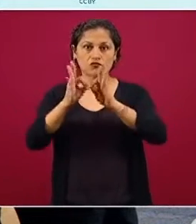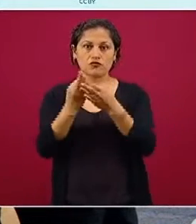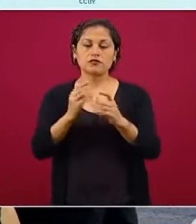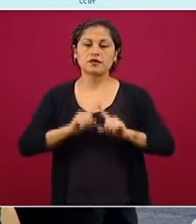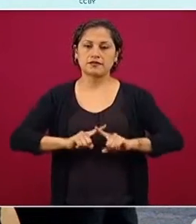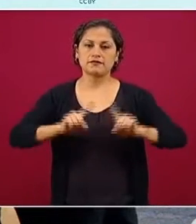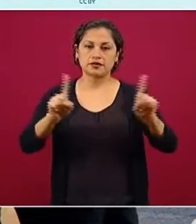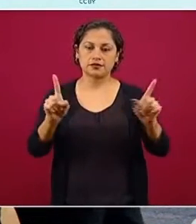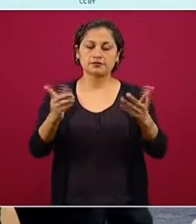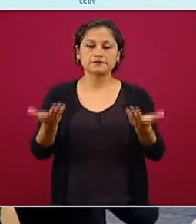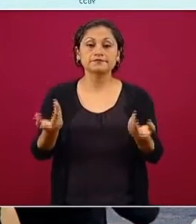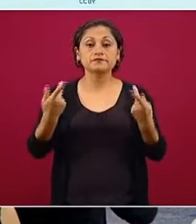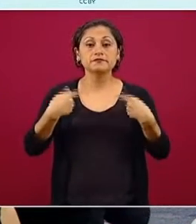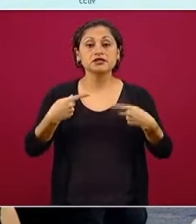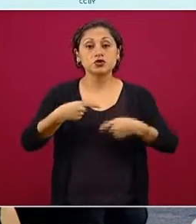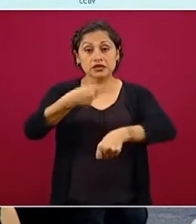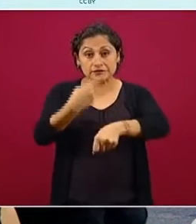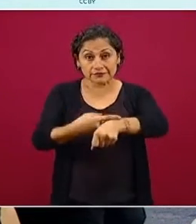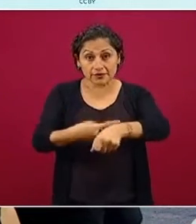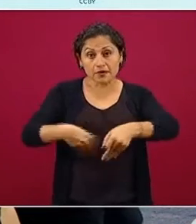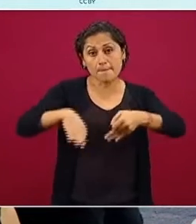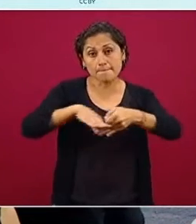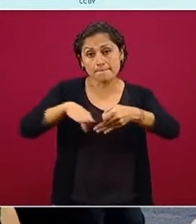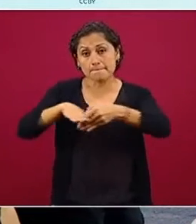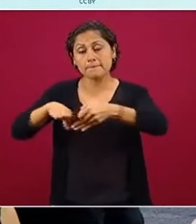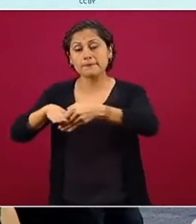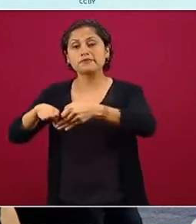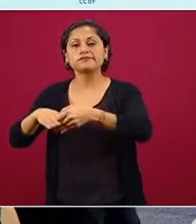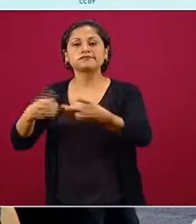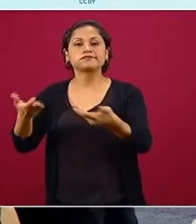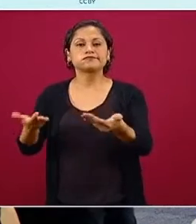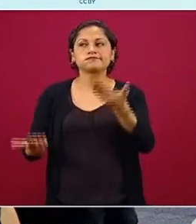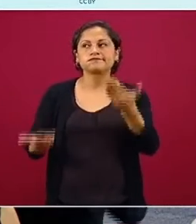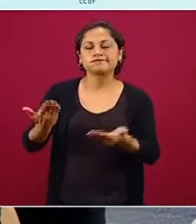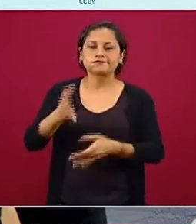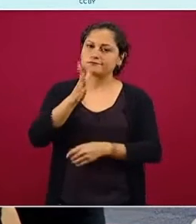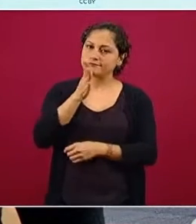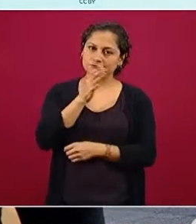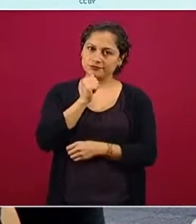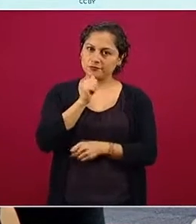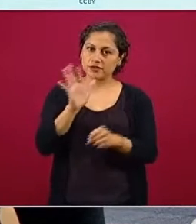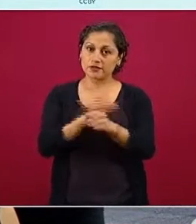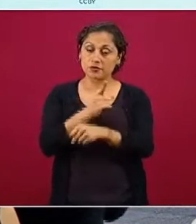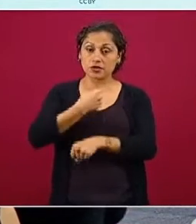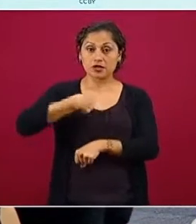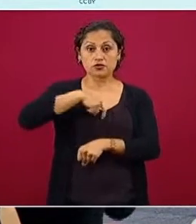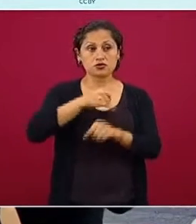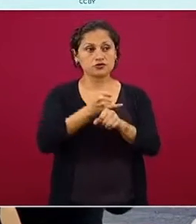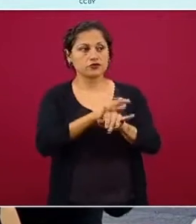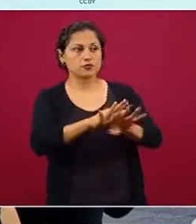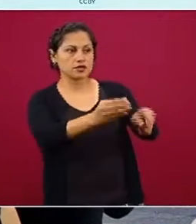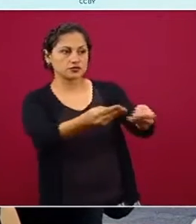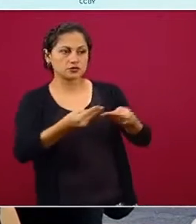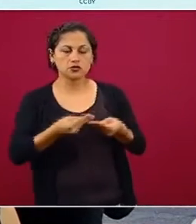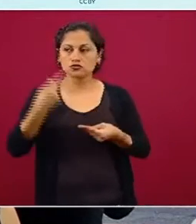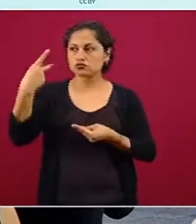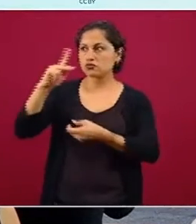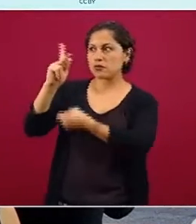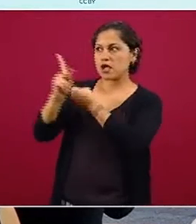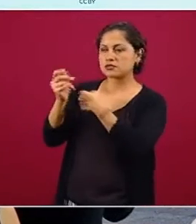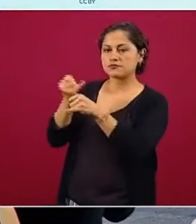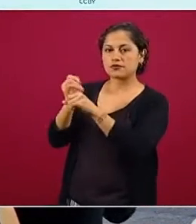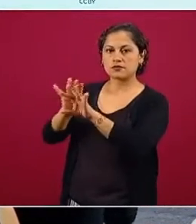puede comparar en términos absolutos, el número, porque tenemos abordajes distintos. También hemos dicho